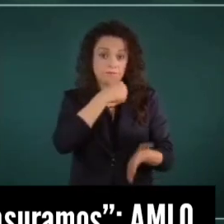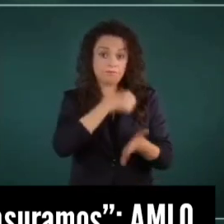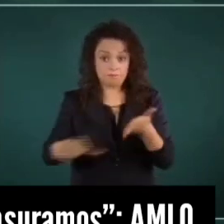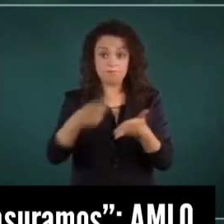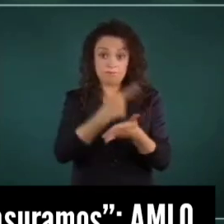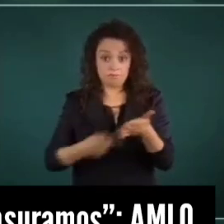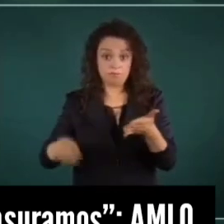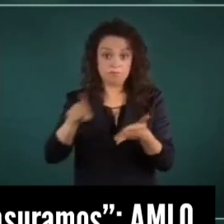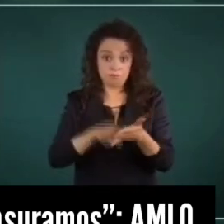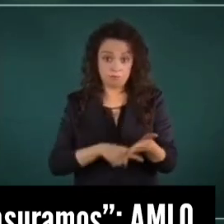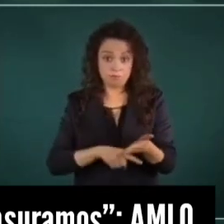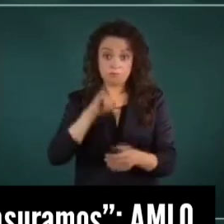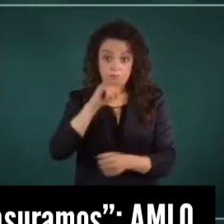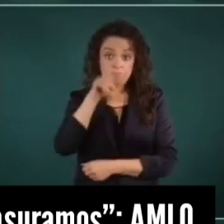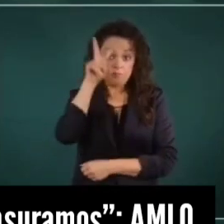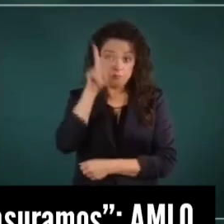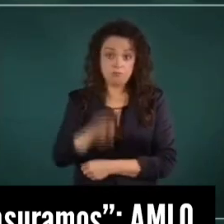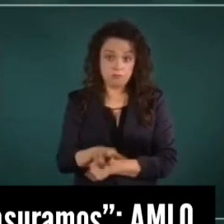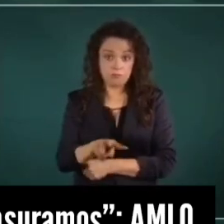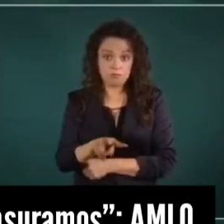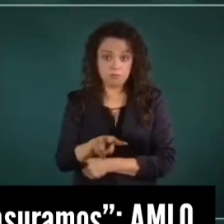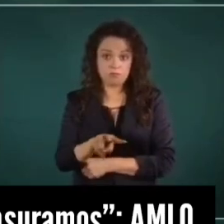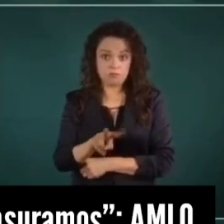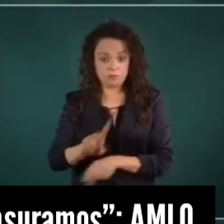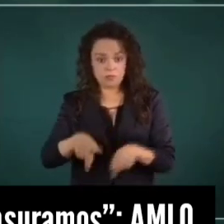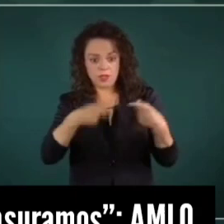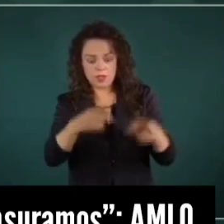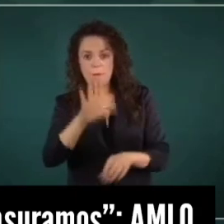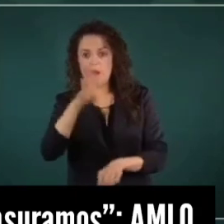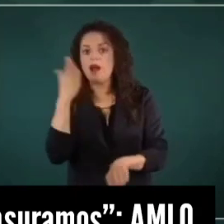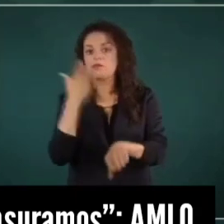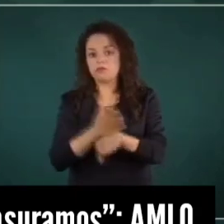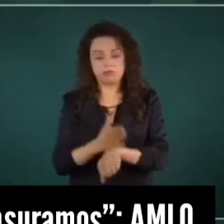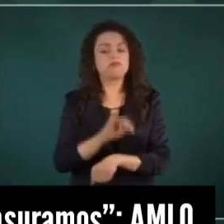represalias y censura. No hay